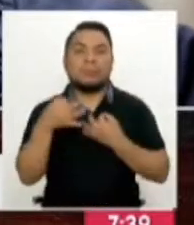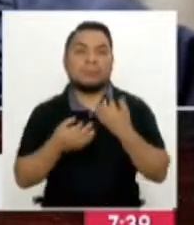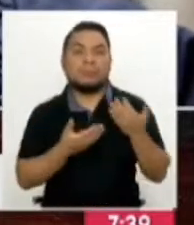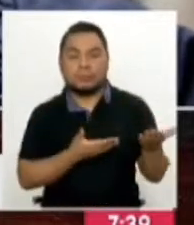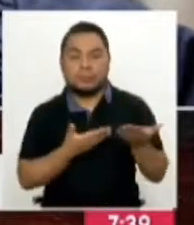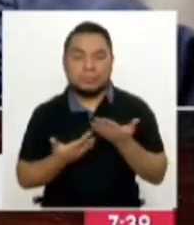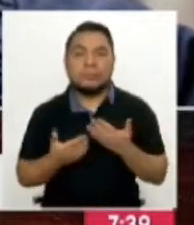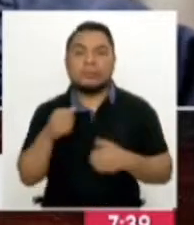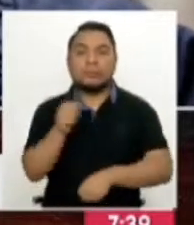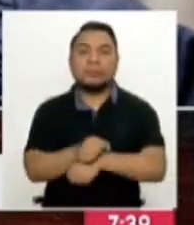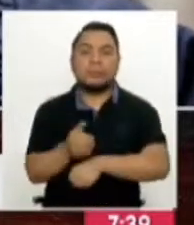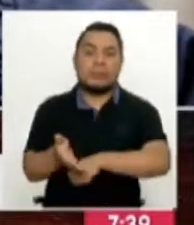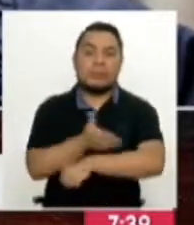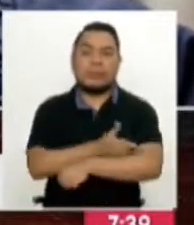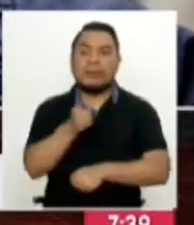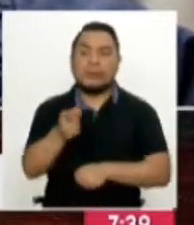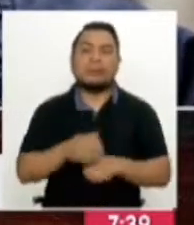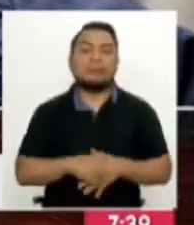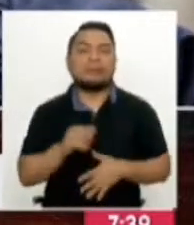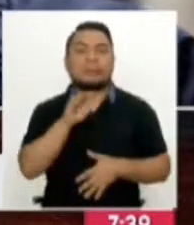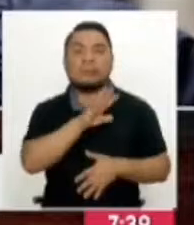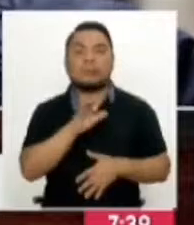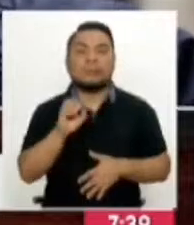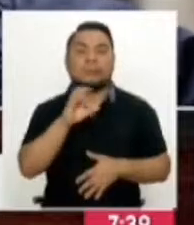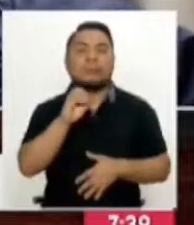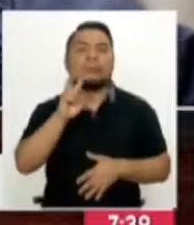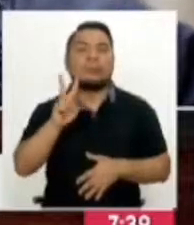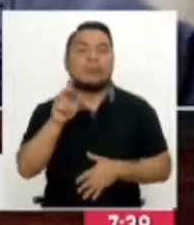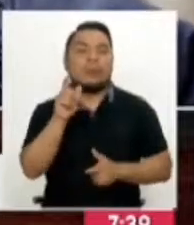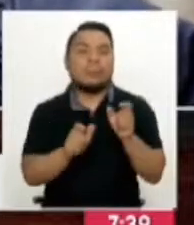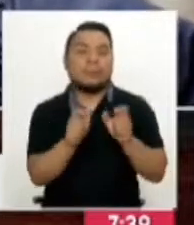la prisión preventiva de 502 personas.